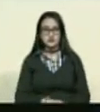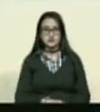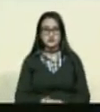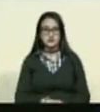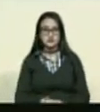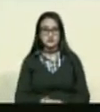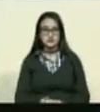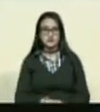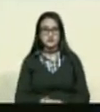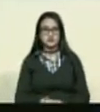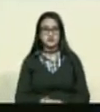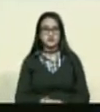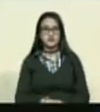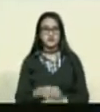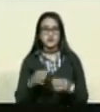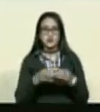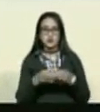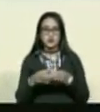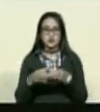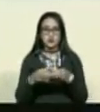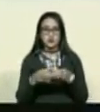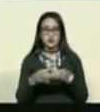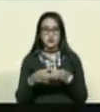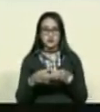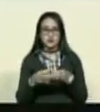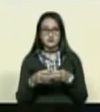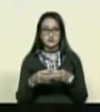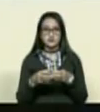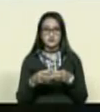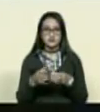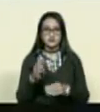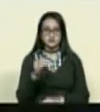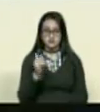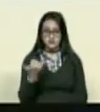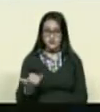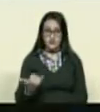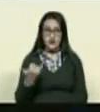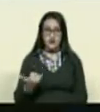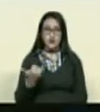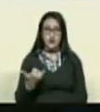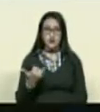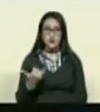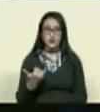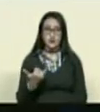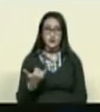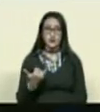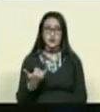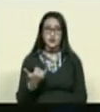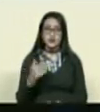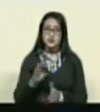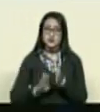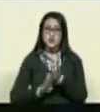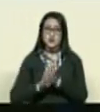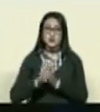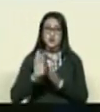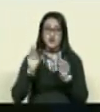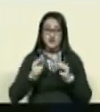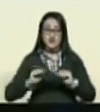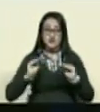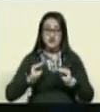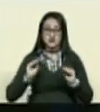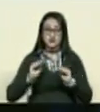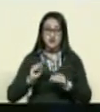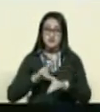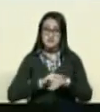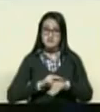bajo el comando de mi general Reyes Aguado. Uh-huh. Actualmente, que estamos progresando para la formación de los médicos